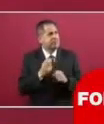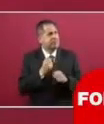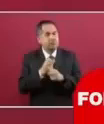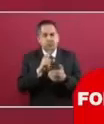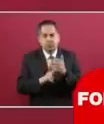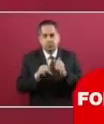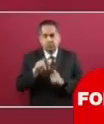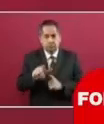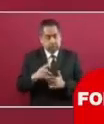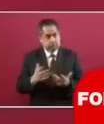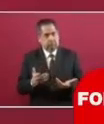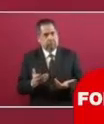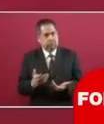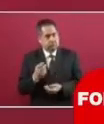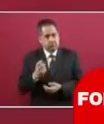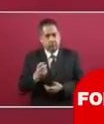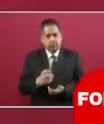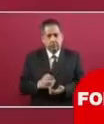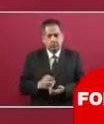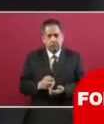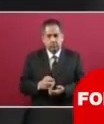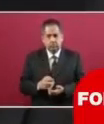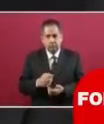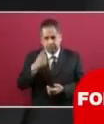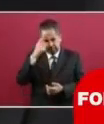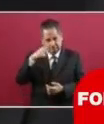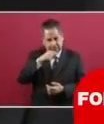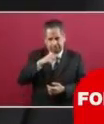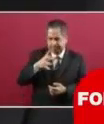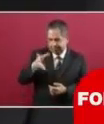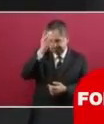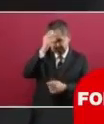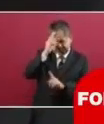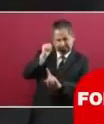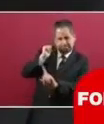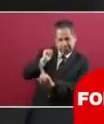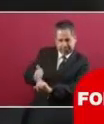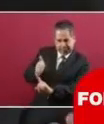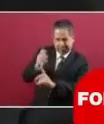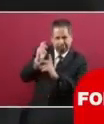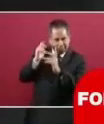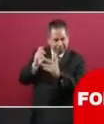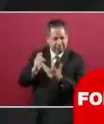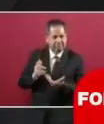2017, es para decirles, tengan para que aprendan. O sea,